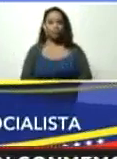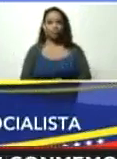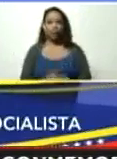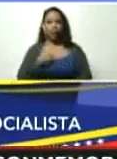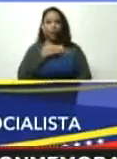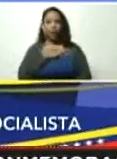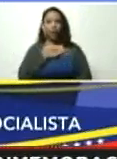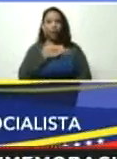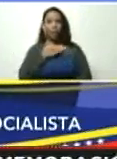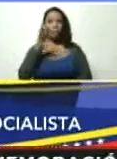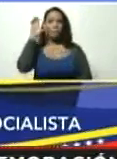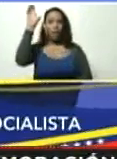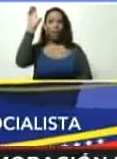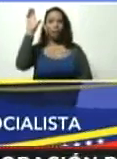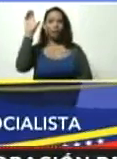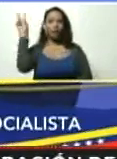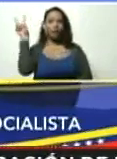nuestra patria.